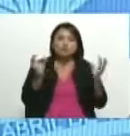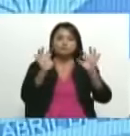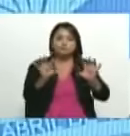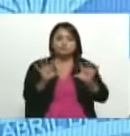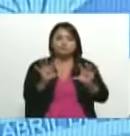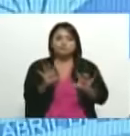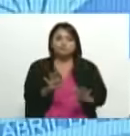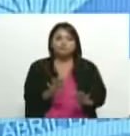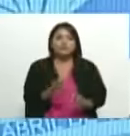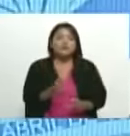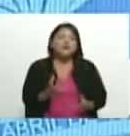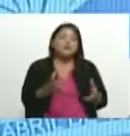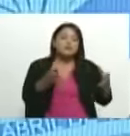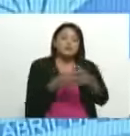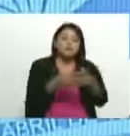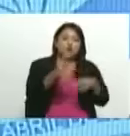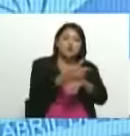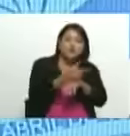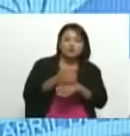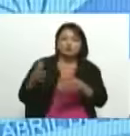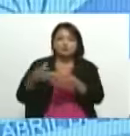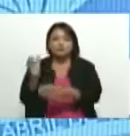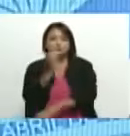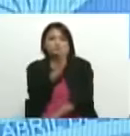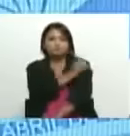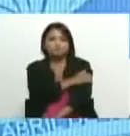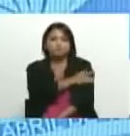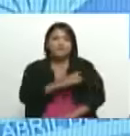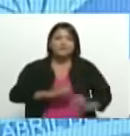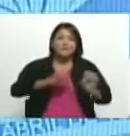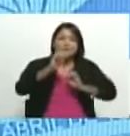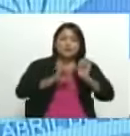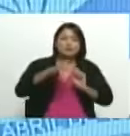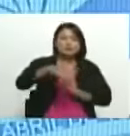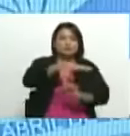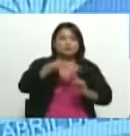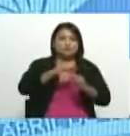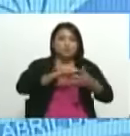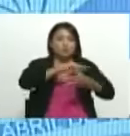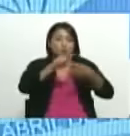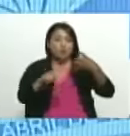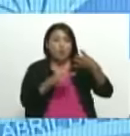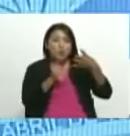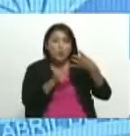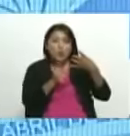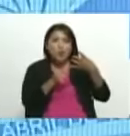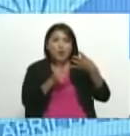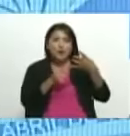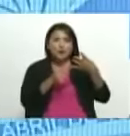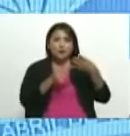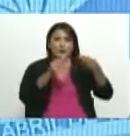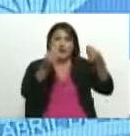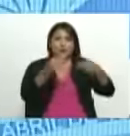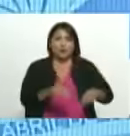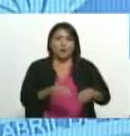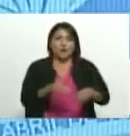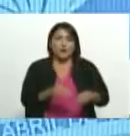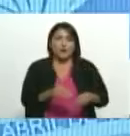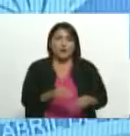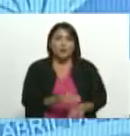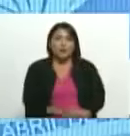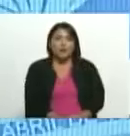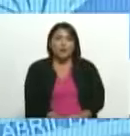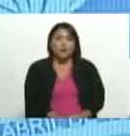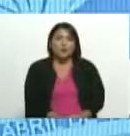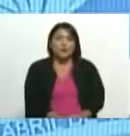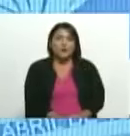facilitadores, para evaluar esta situación, porque el punto cuarto del acuerdo llamado